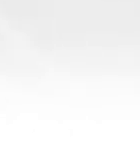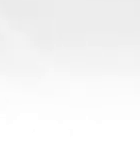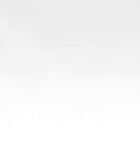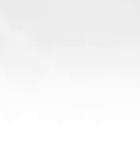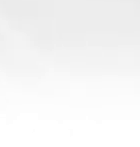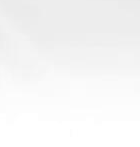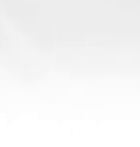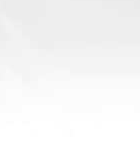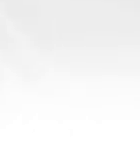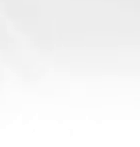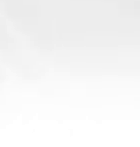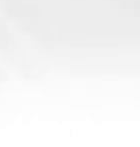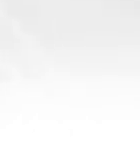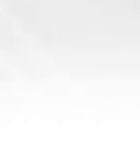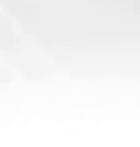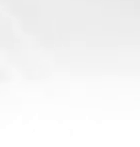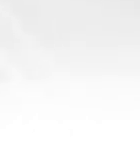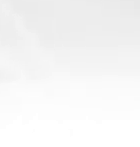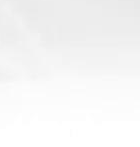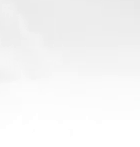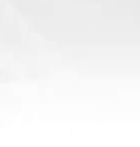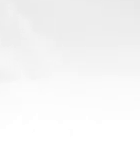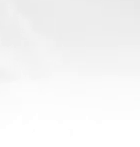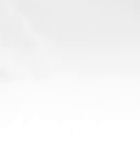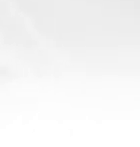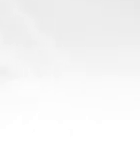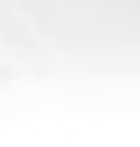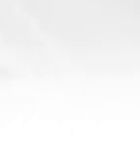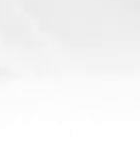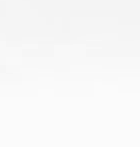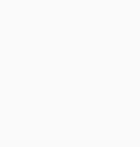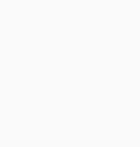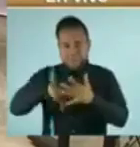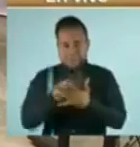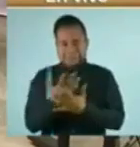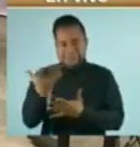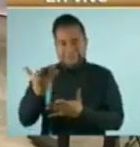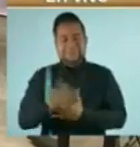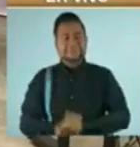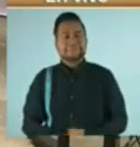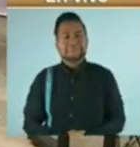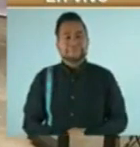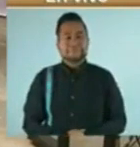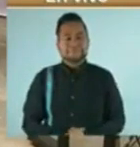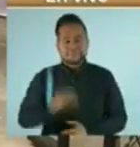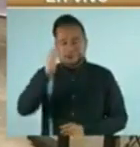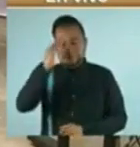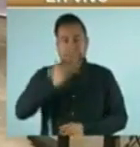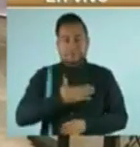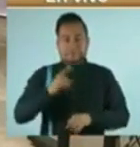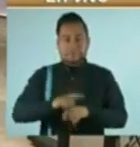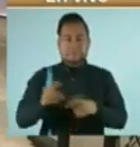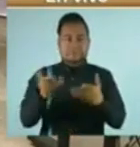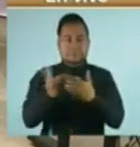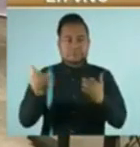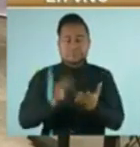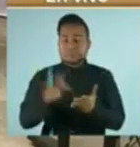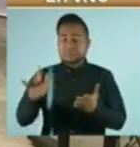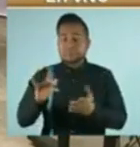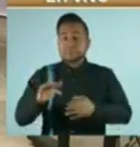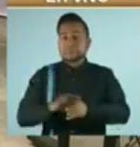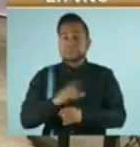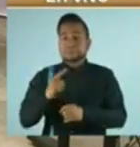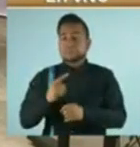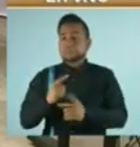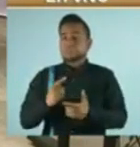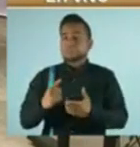Gobierno del Estado de Oaxaca, tierra orgullosa de sus raíces. Bueno, buenos días a todos. Gracias por, primero